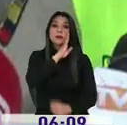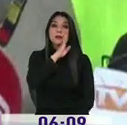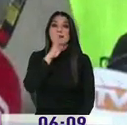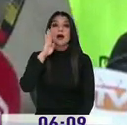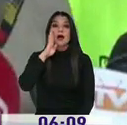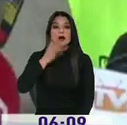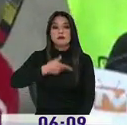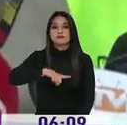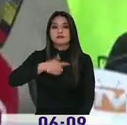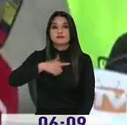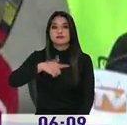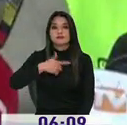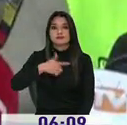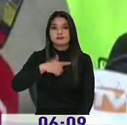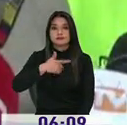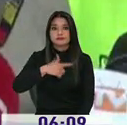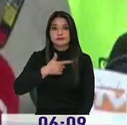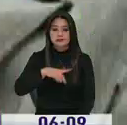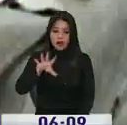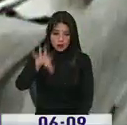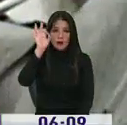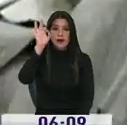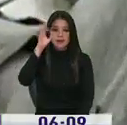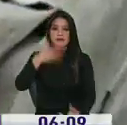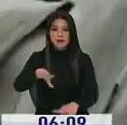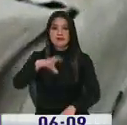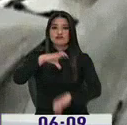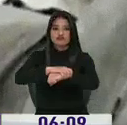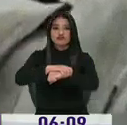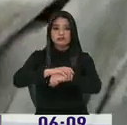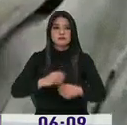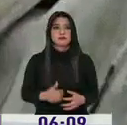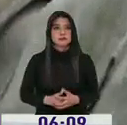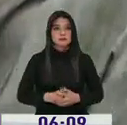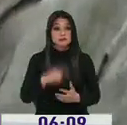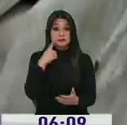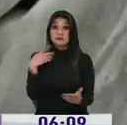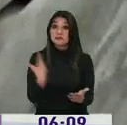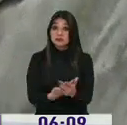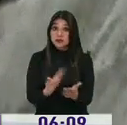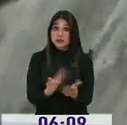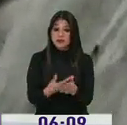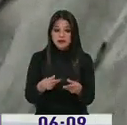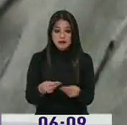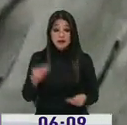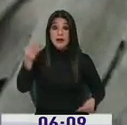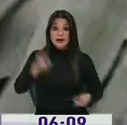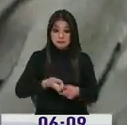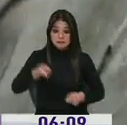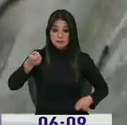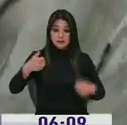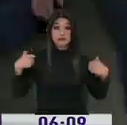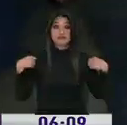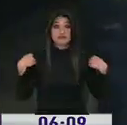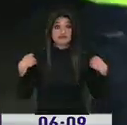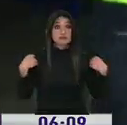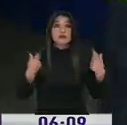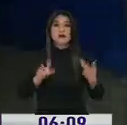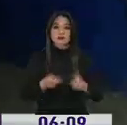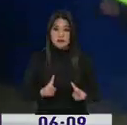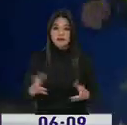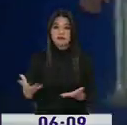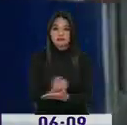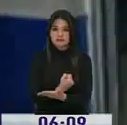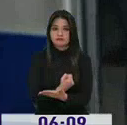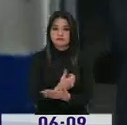de una cantina, consumiendo bebidas alcohólicas. Las evidencias, como el arma que utilizó el homicida y las prendas de vestir, también fueron